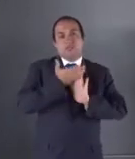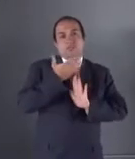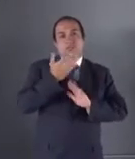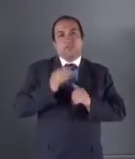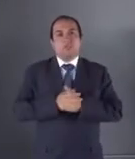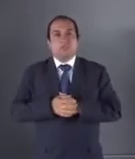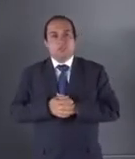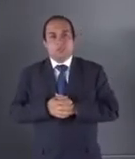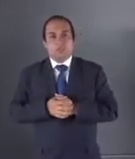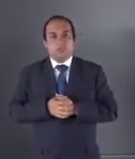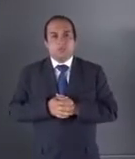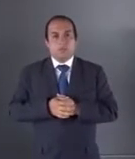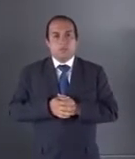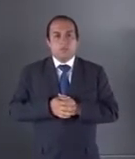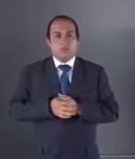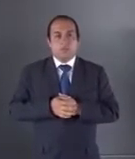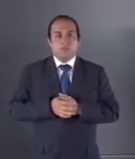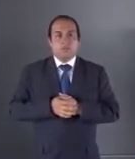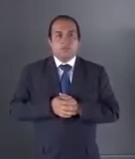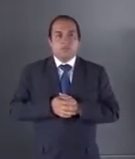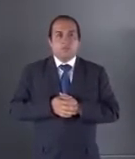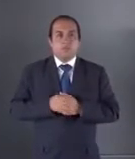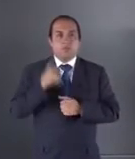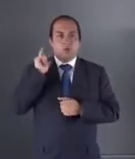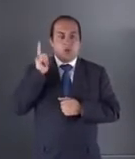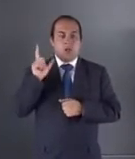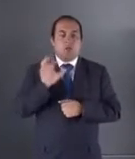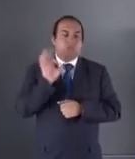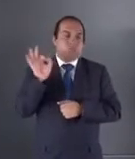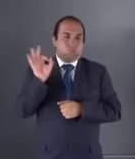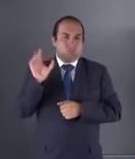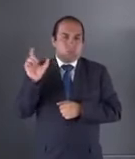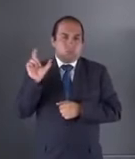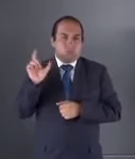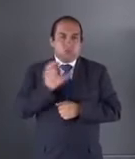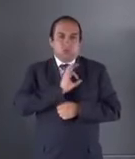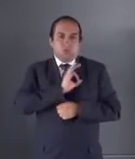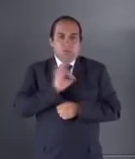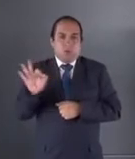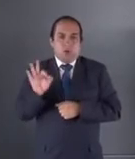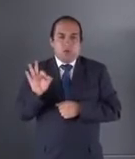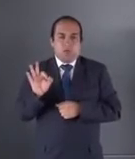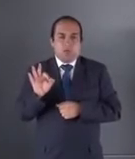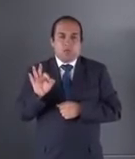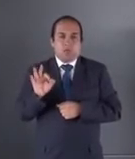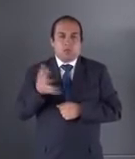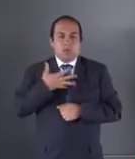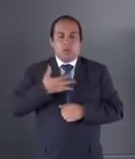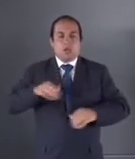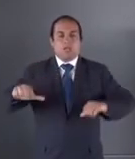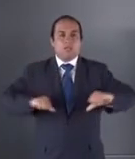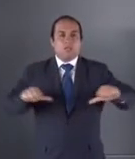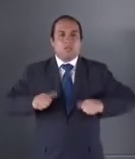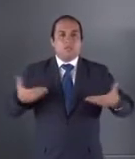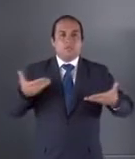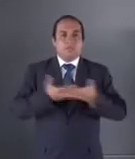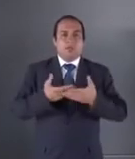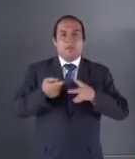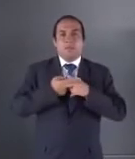esperamos pues que en el momento en que pueda haber actividades presenciales, pues comiencen a funcionar.